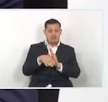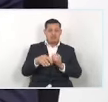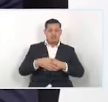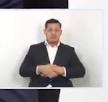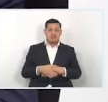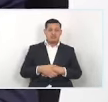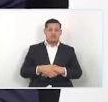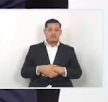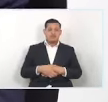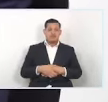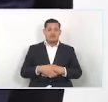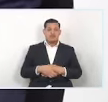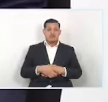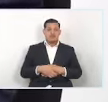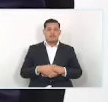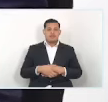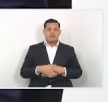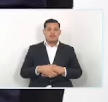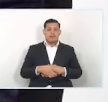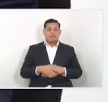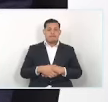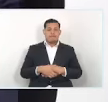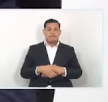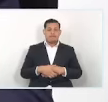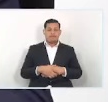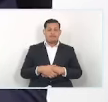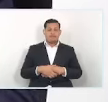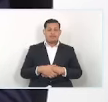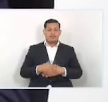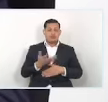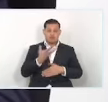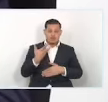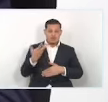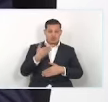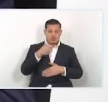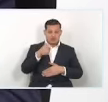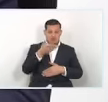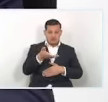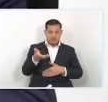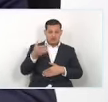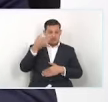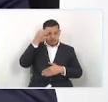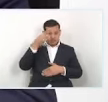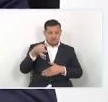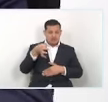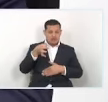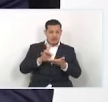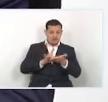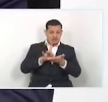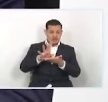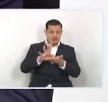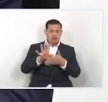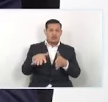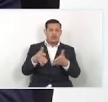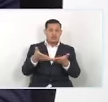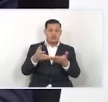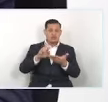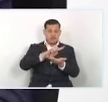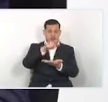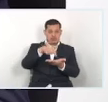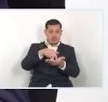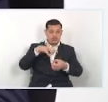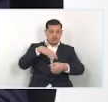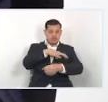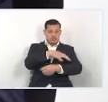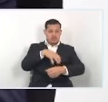mercados tradicionales, pero ahí todavía hay intermediarios, ¿me entiendes? Entonces, todo ese tipo de cosas creo que las estamos eliminando a través de los centros de